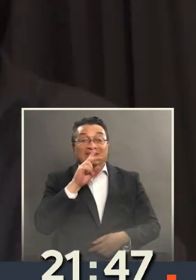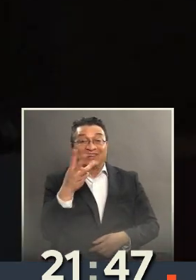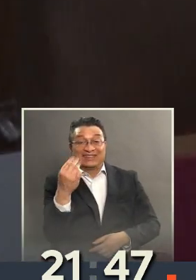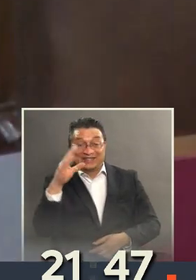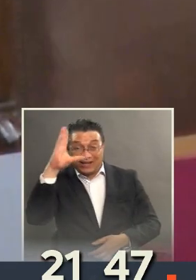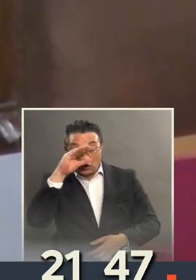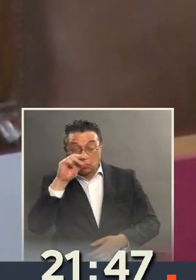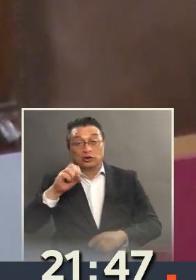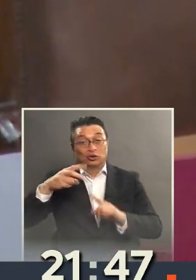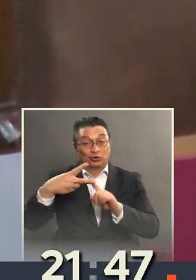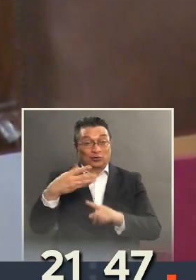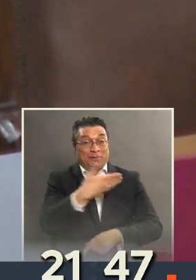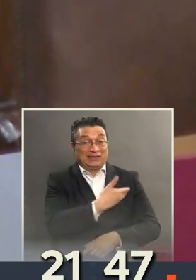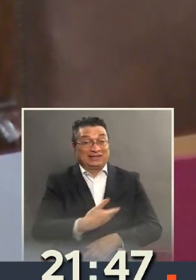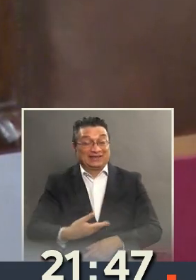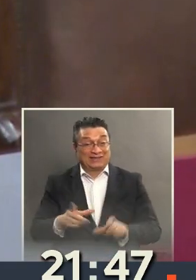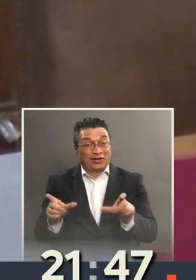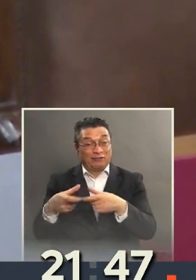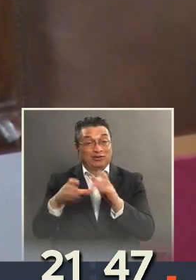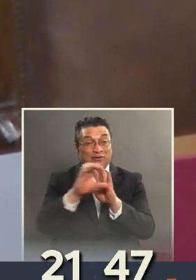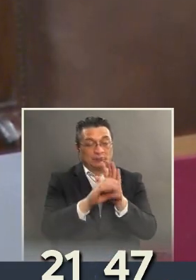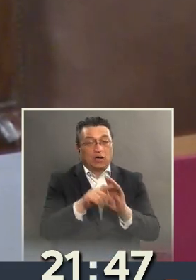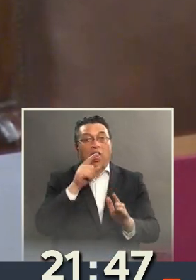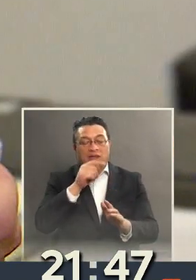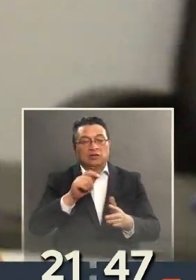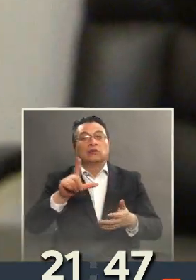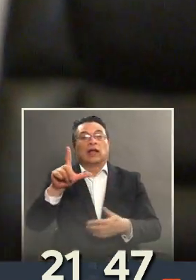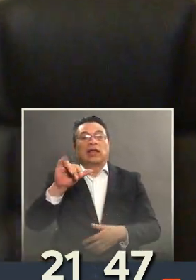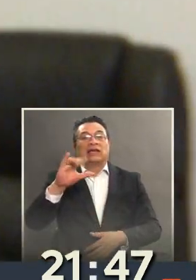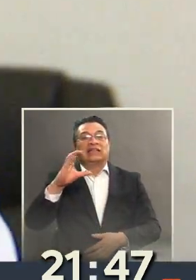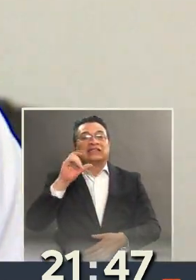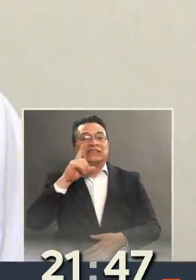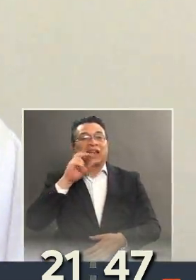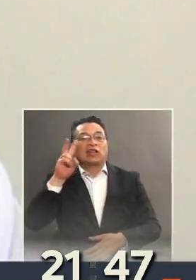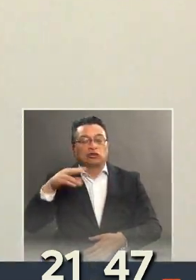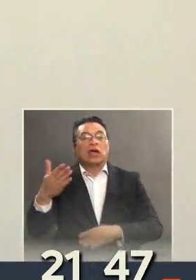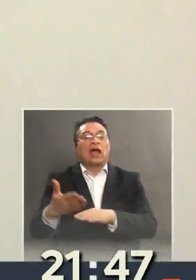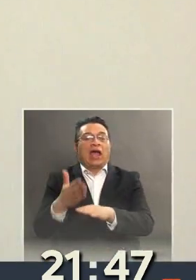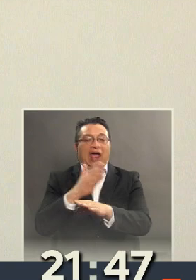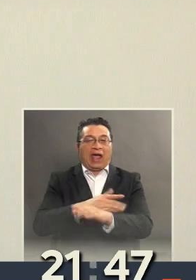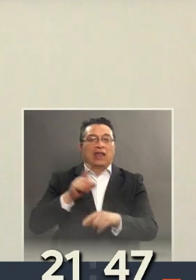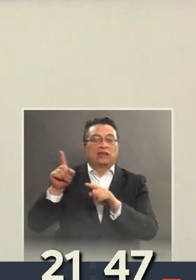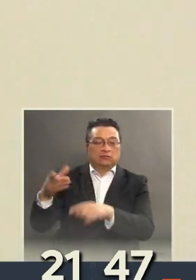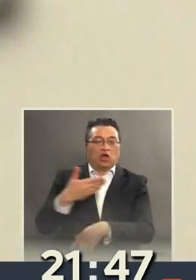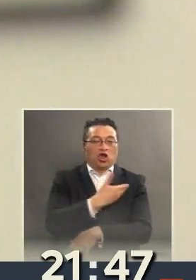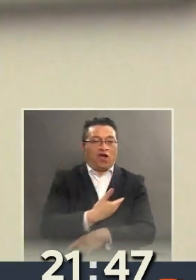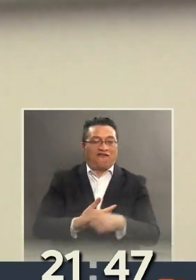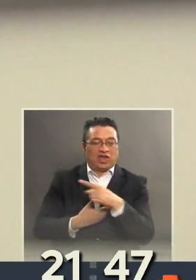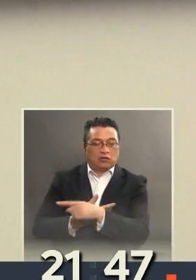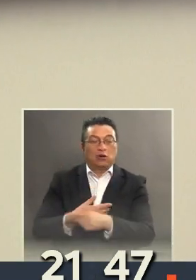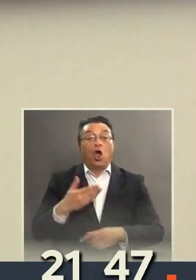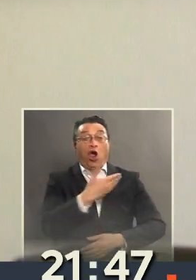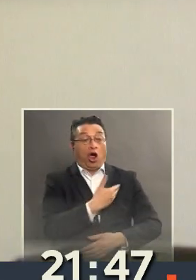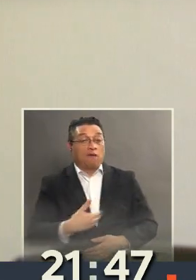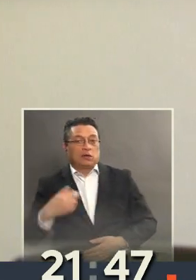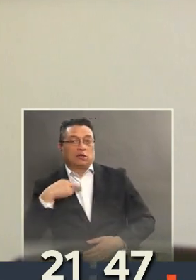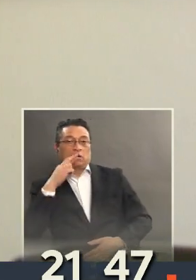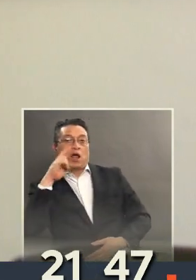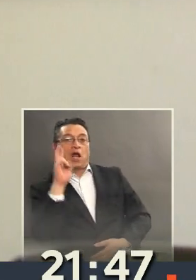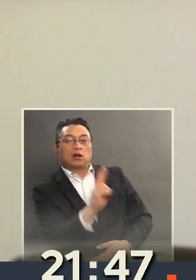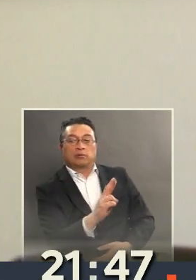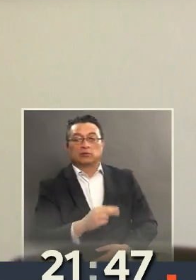la convención apuntaba nuevamente a los contratos licitados anteriormente por las Express. Desde el gobierno salieron a responder.